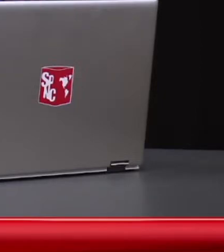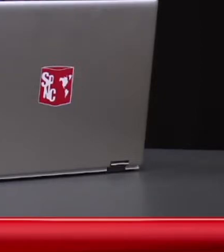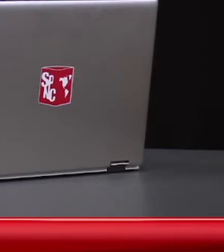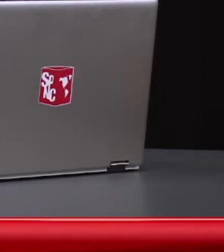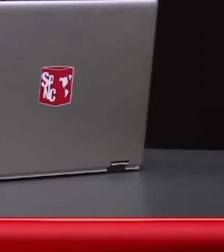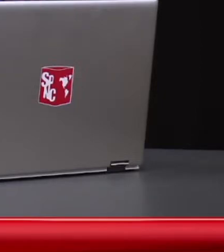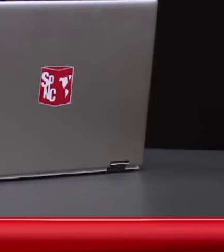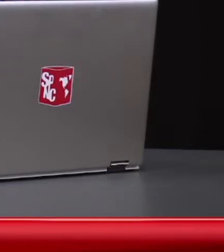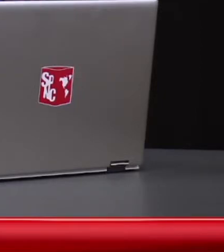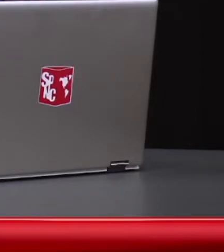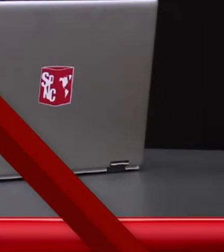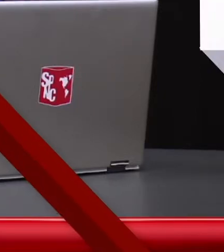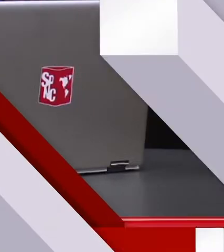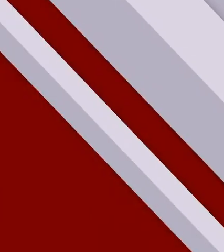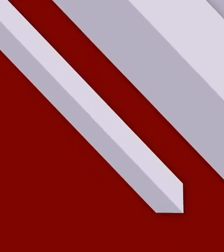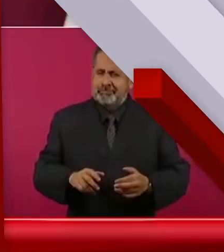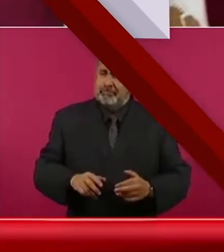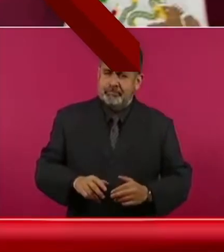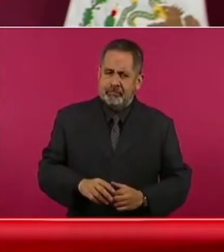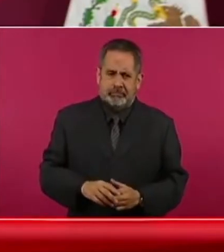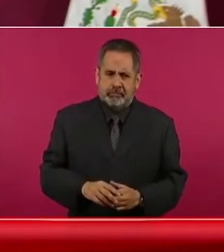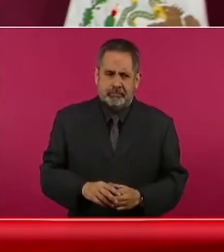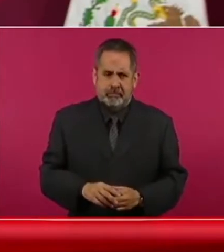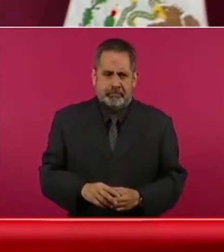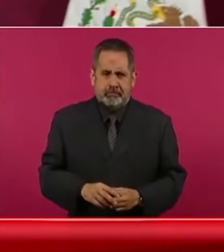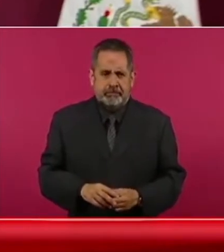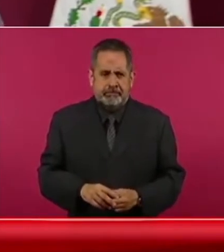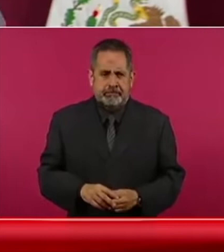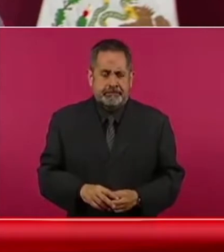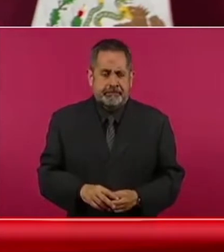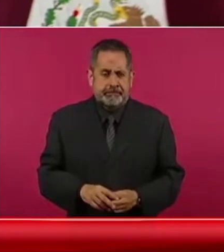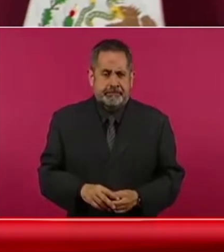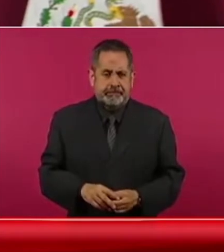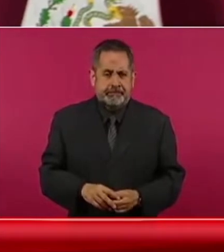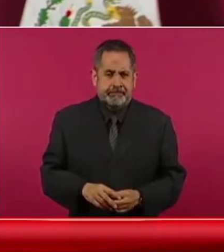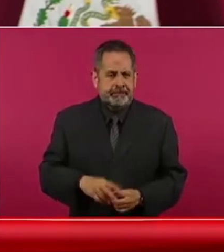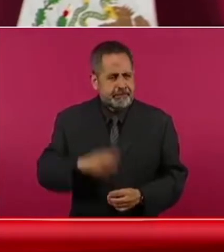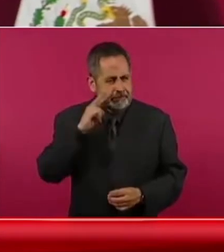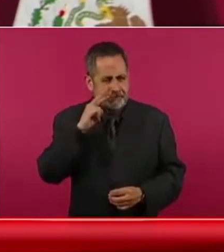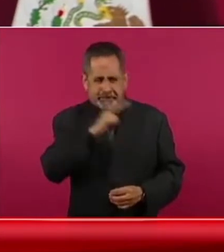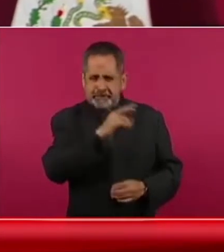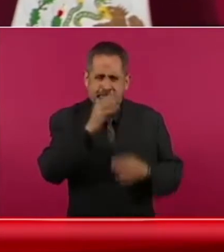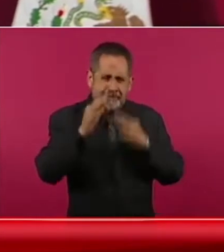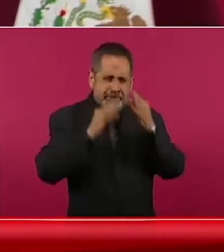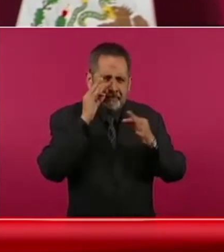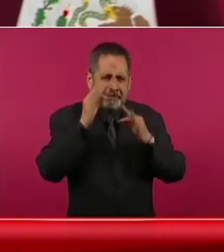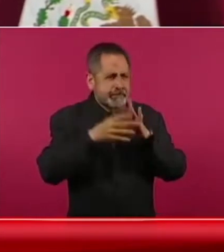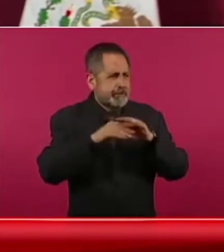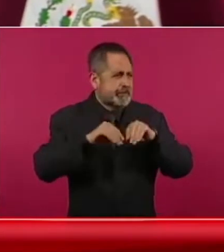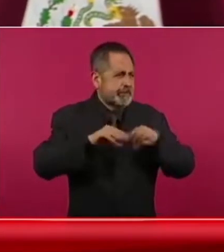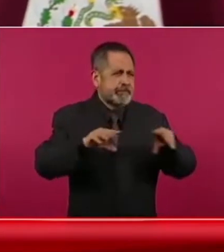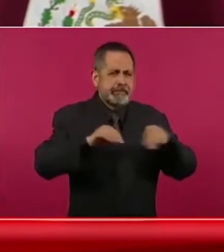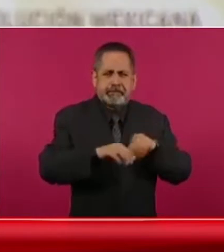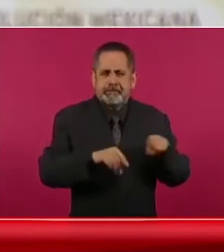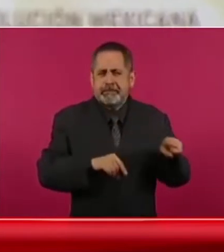dijo durante esta mañanera. Ve uno los medios de información,